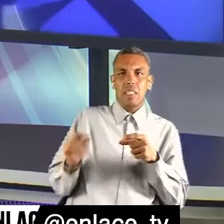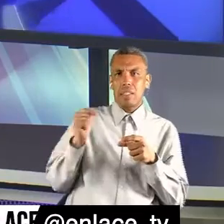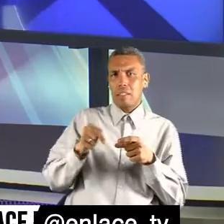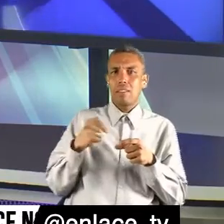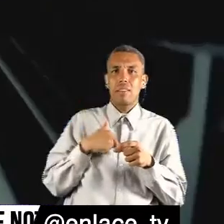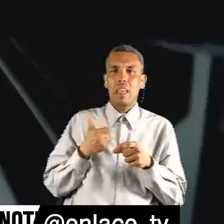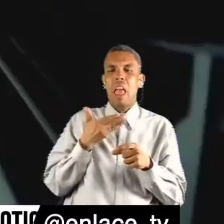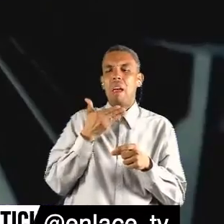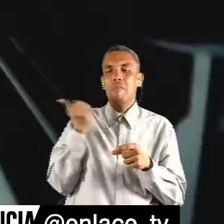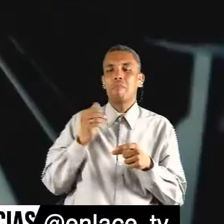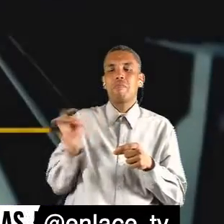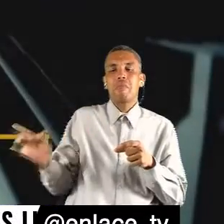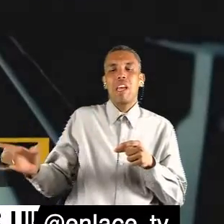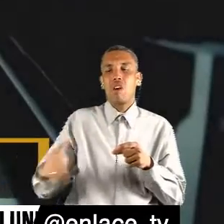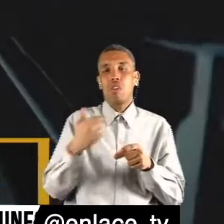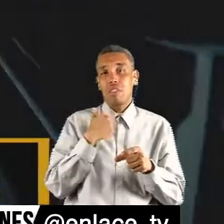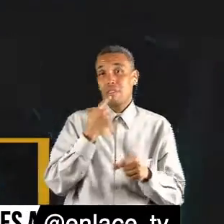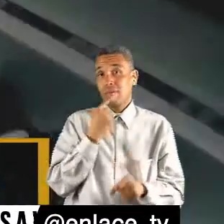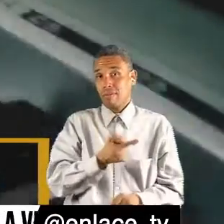Todas.